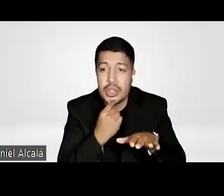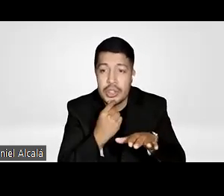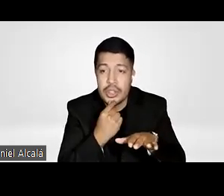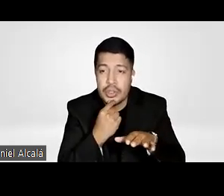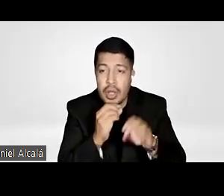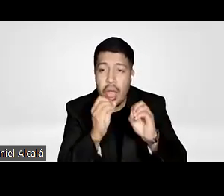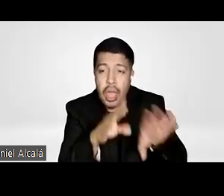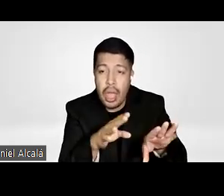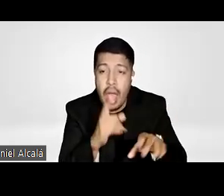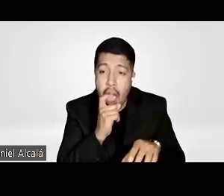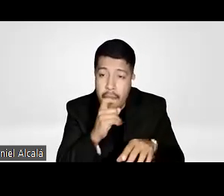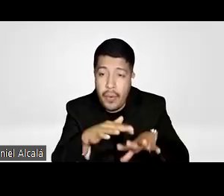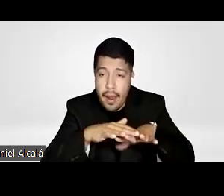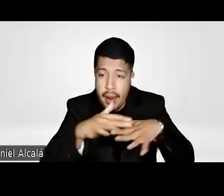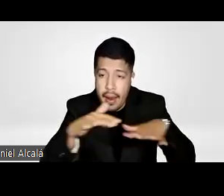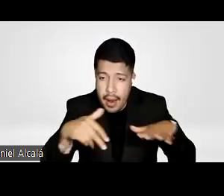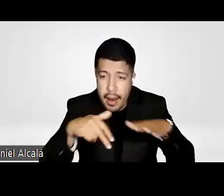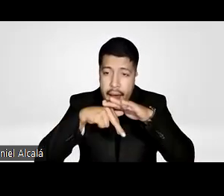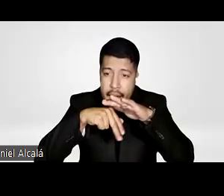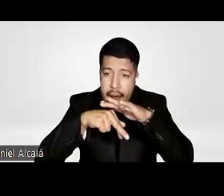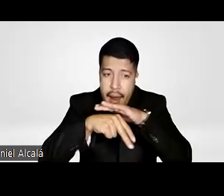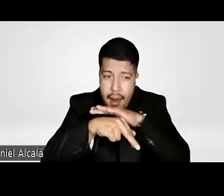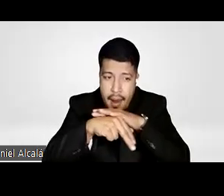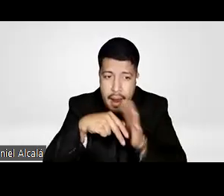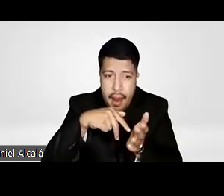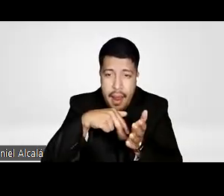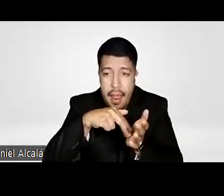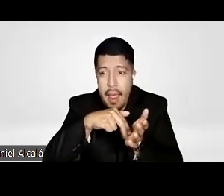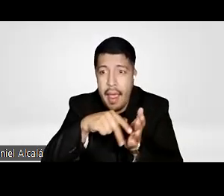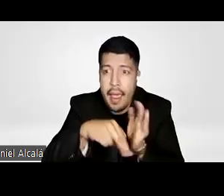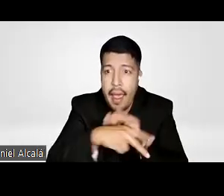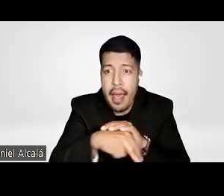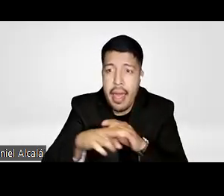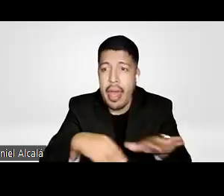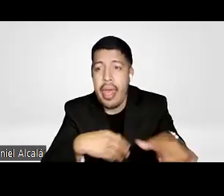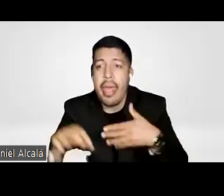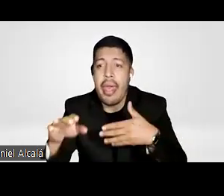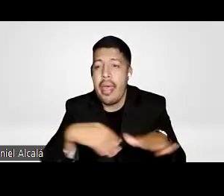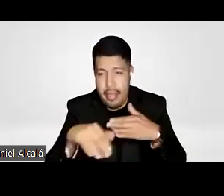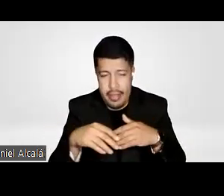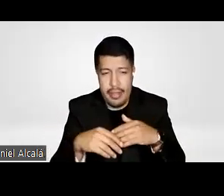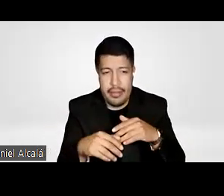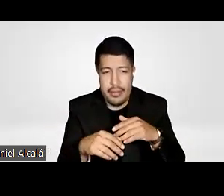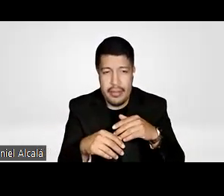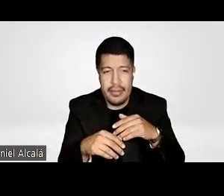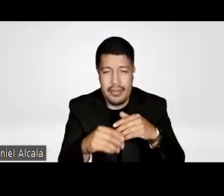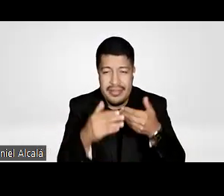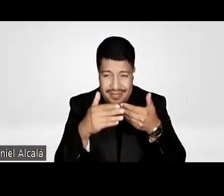el caso es que nosotros lo vemos generalmente desde el nacimiento hasta más o menos alrededor de los